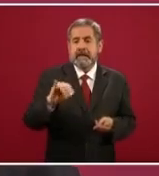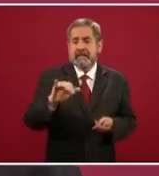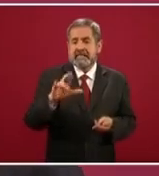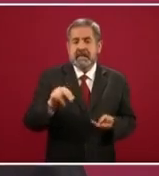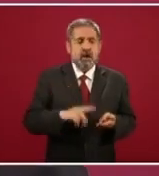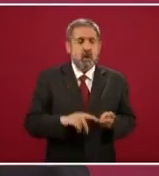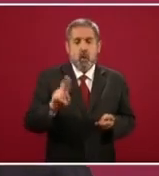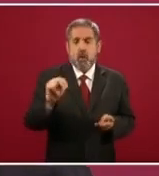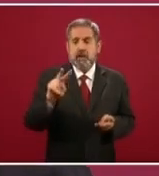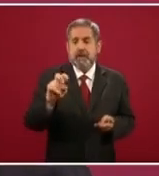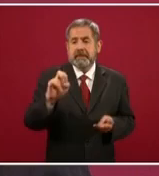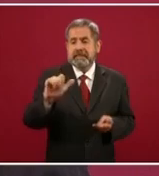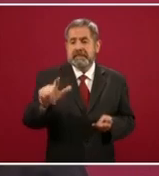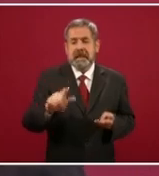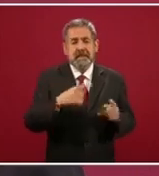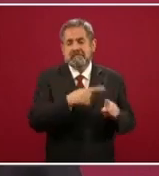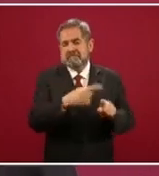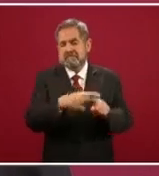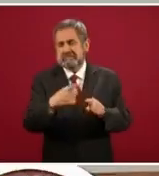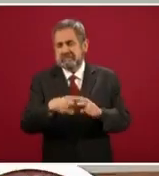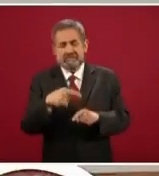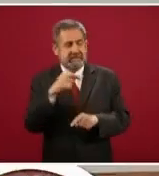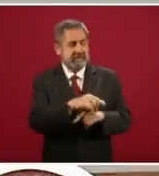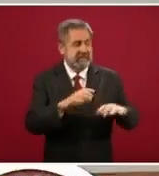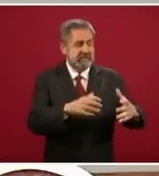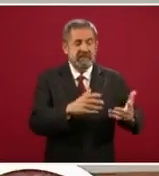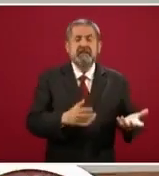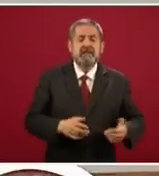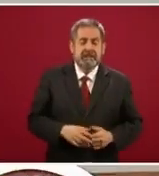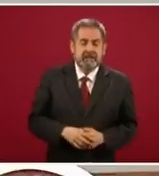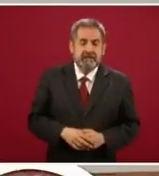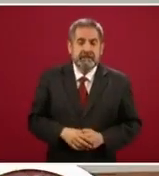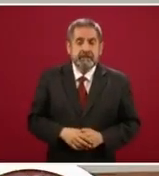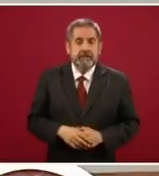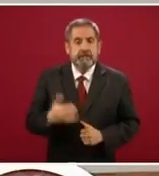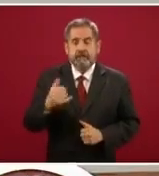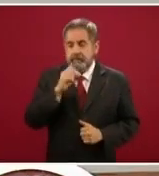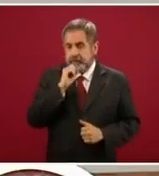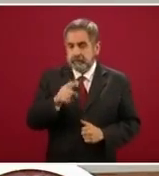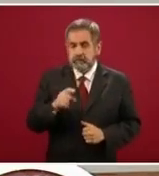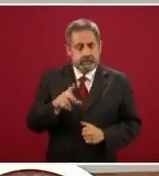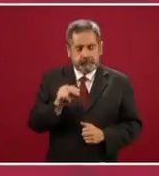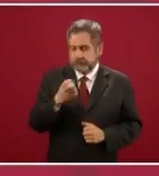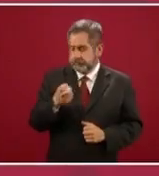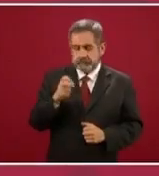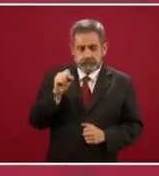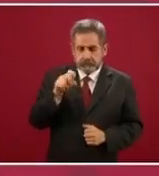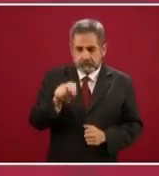etcétera, etcétera, etcétera, ¿no? Y no no es así.